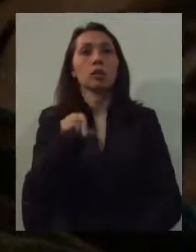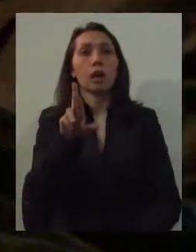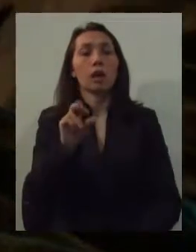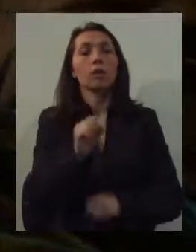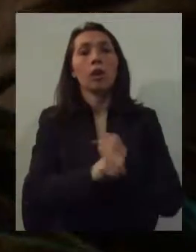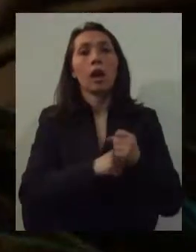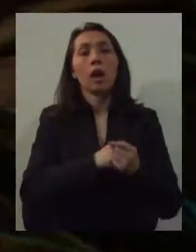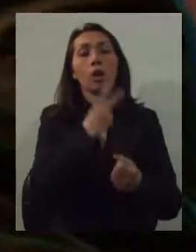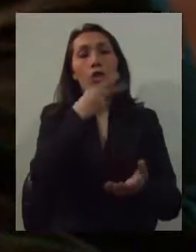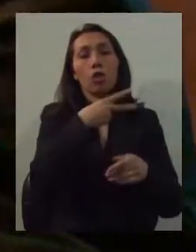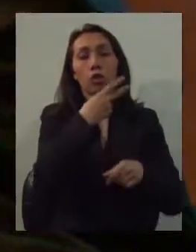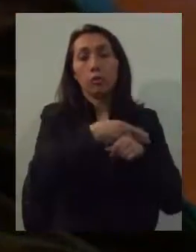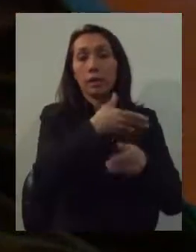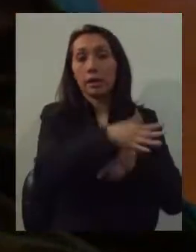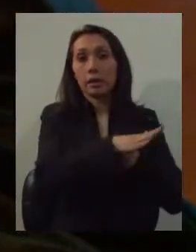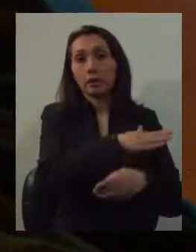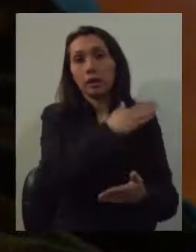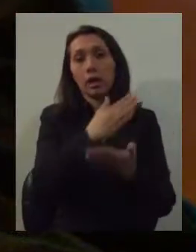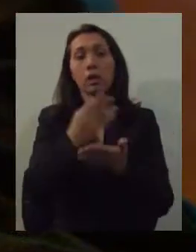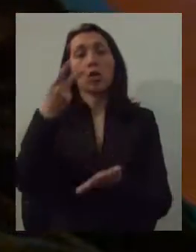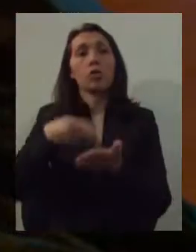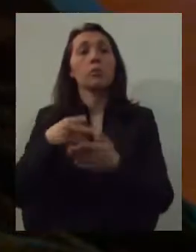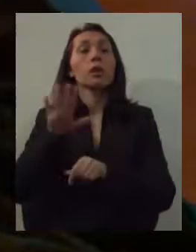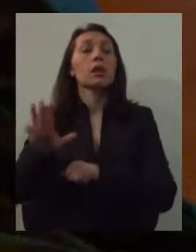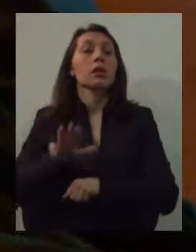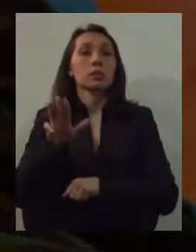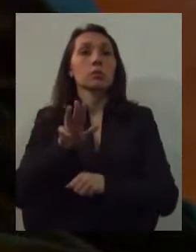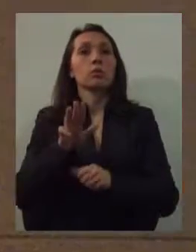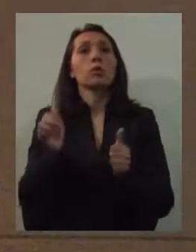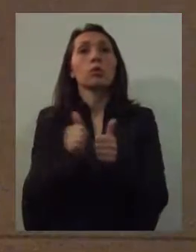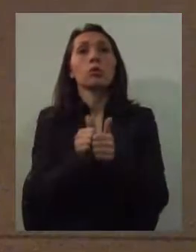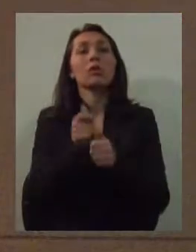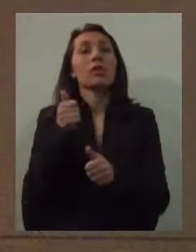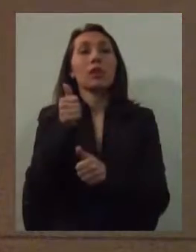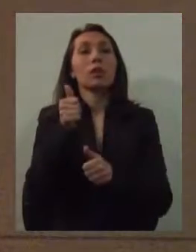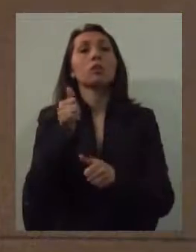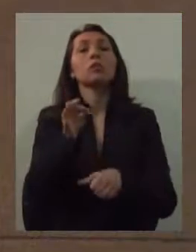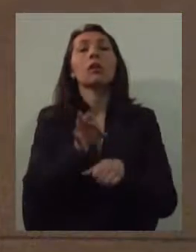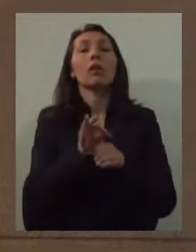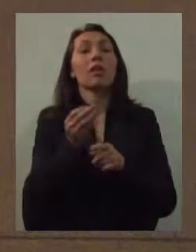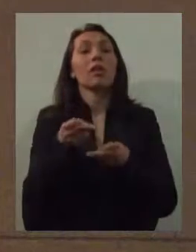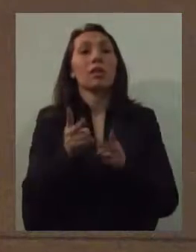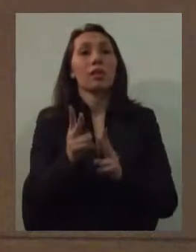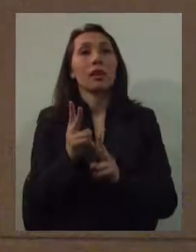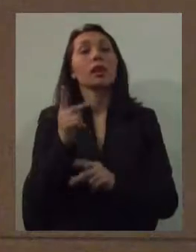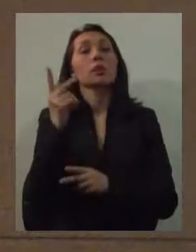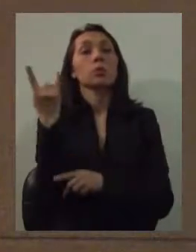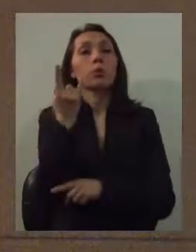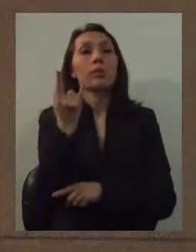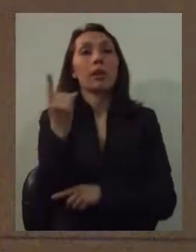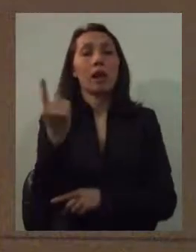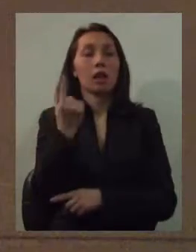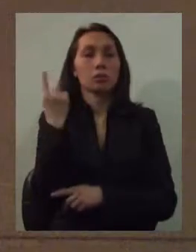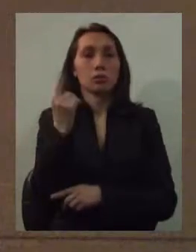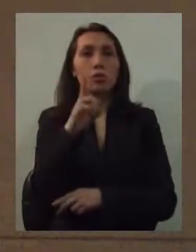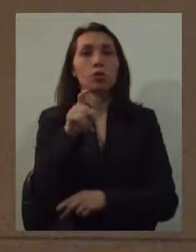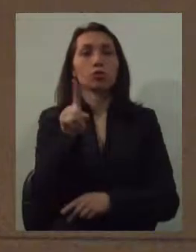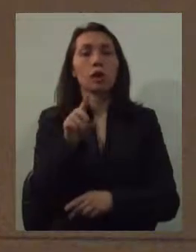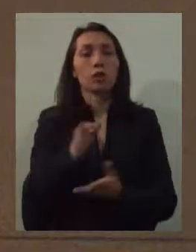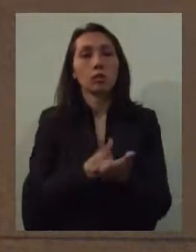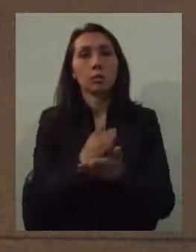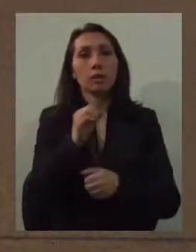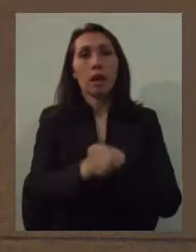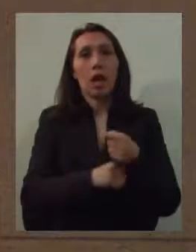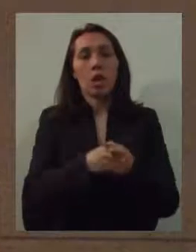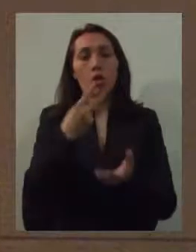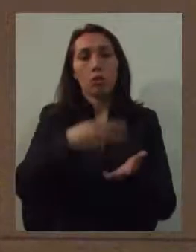periodo 2015-2019. Codirector del Doctorado de Derecho también de la Universidad Nacional de Rosario desde el año